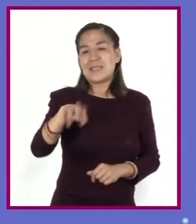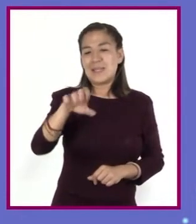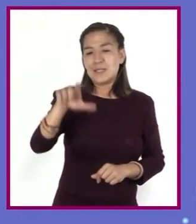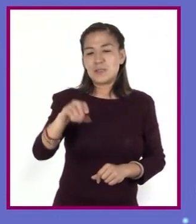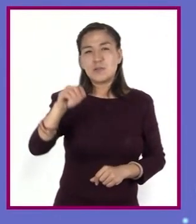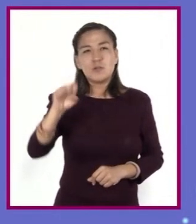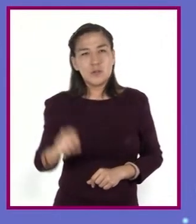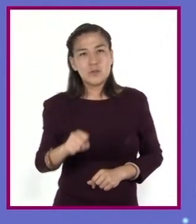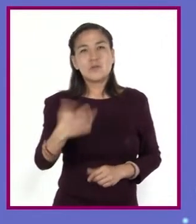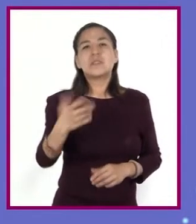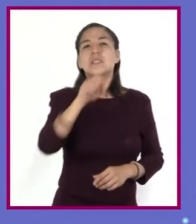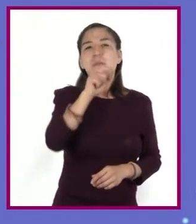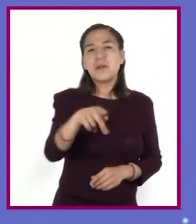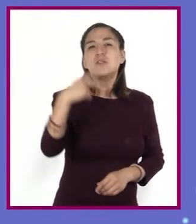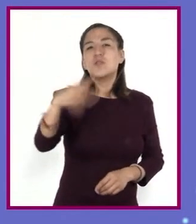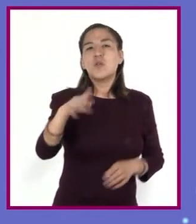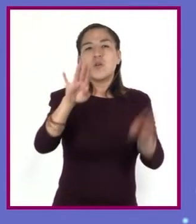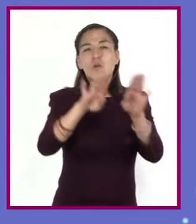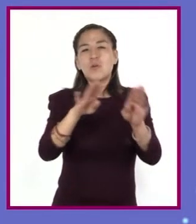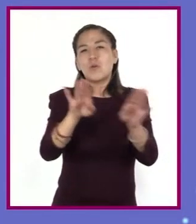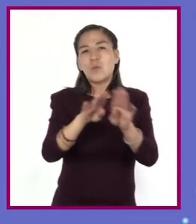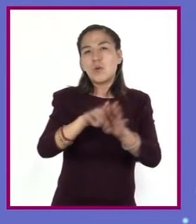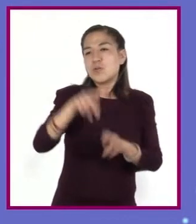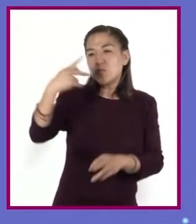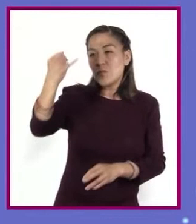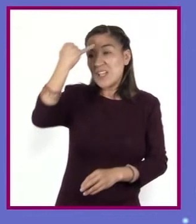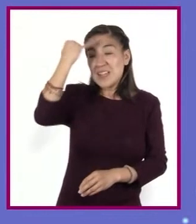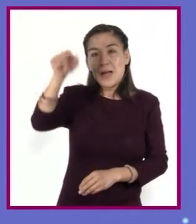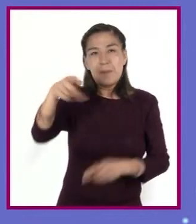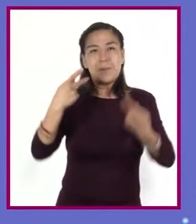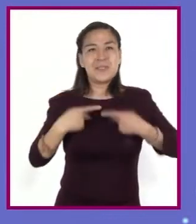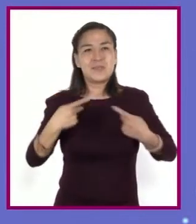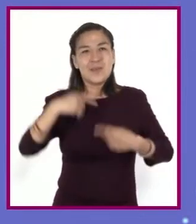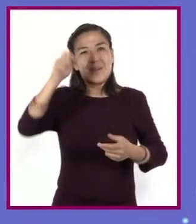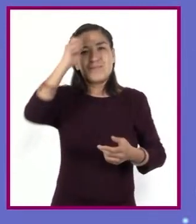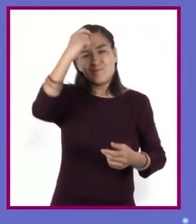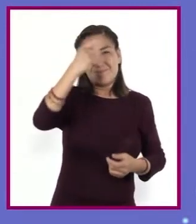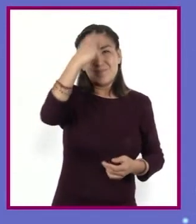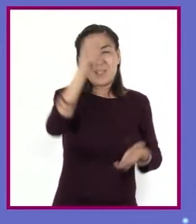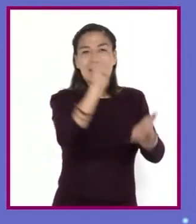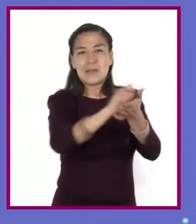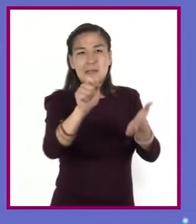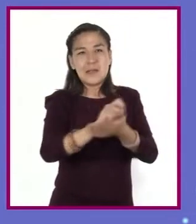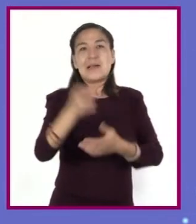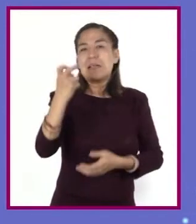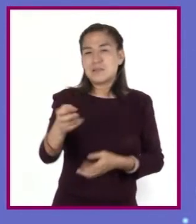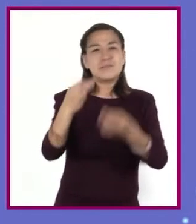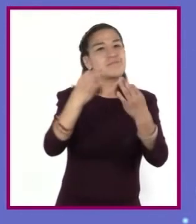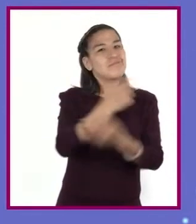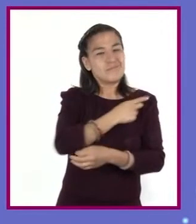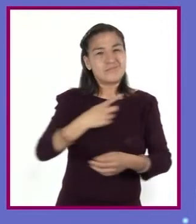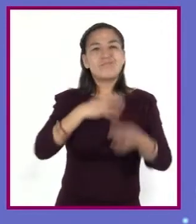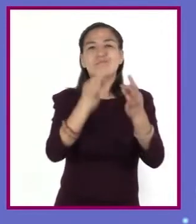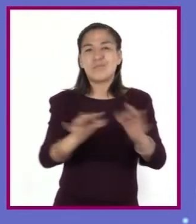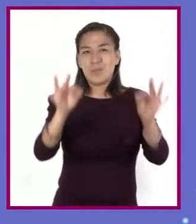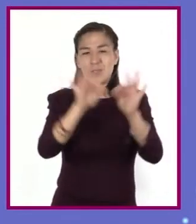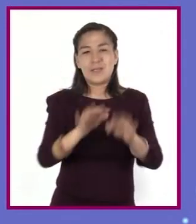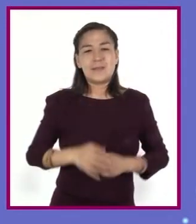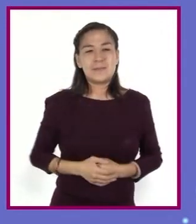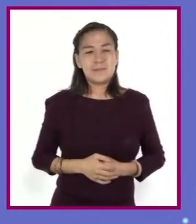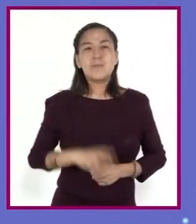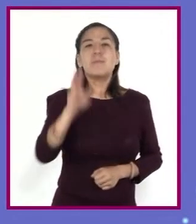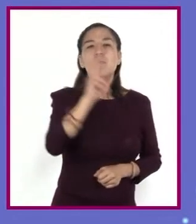así como respetar las ideas del autor, son parte esencial de este tipo de textos. Veamos el